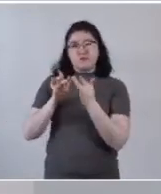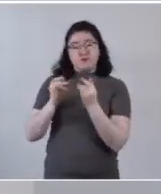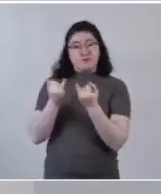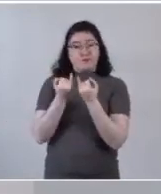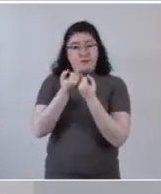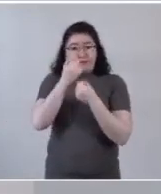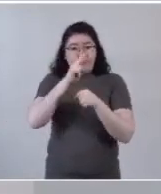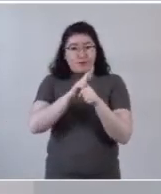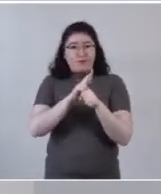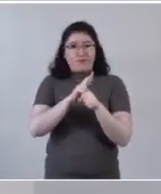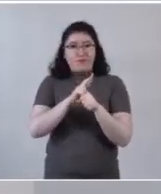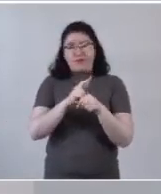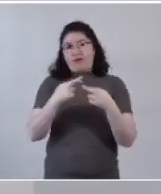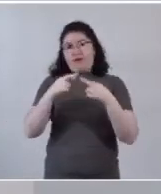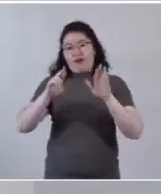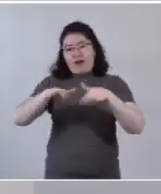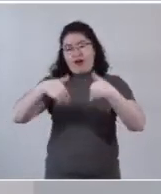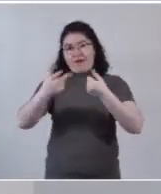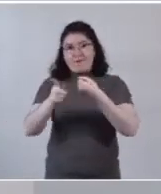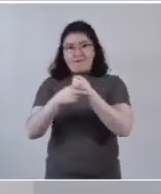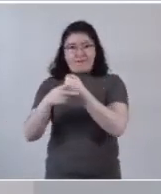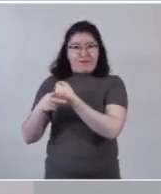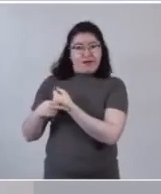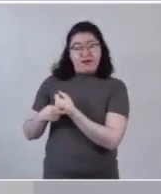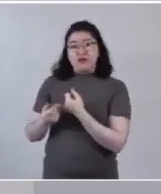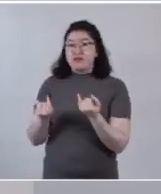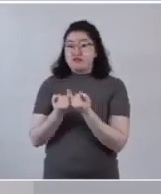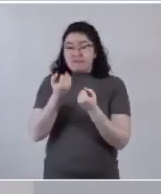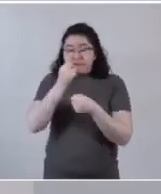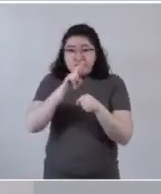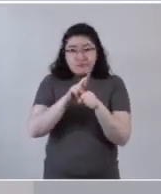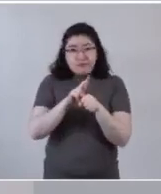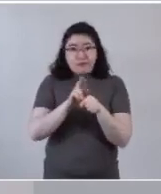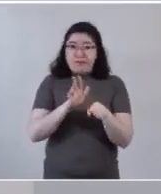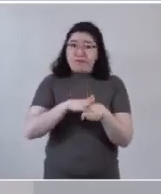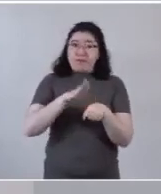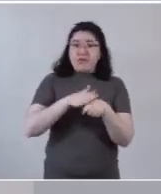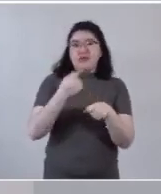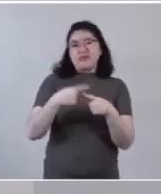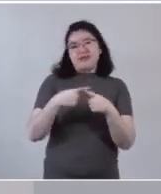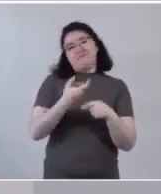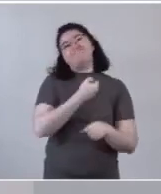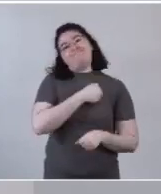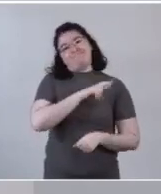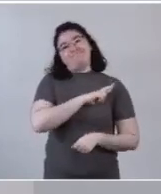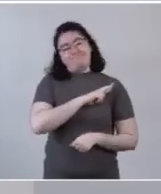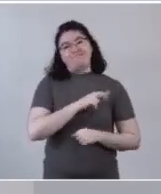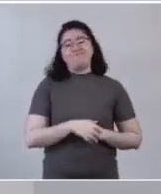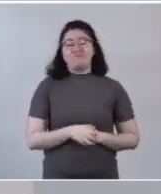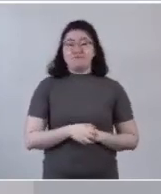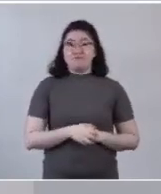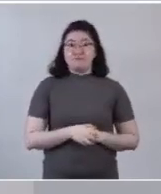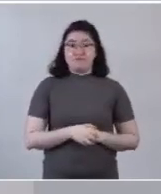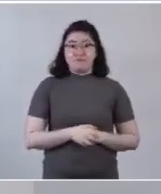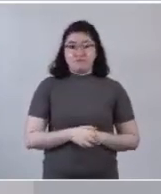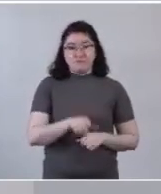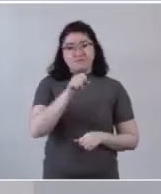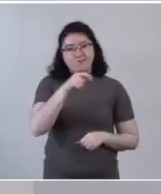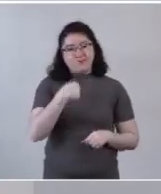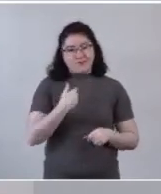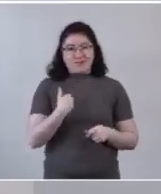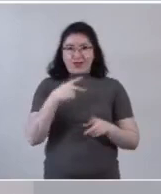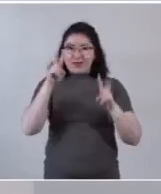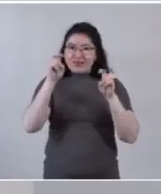Secretaría de Relaciones Exteriores y otras secretarías, y en particular con la Secretaría de Salud. Entonces, el tema de los decesos, pues